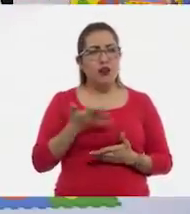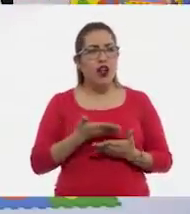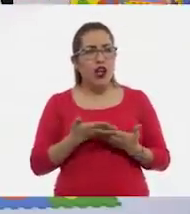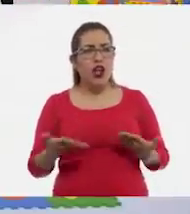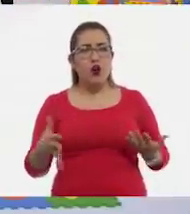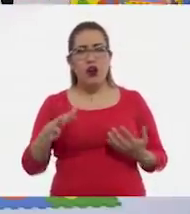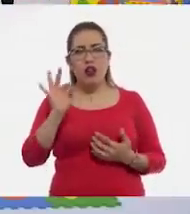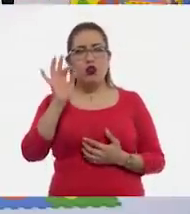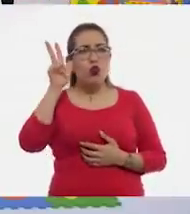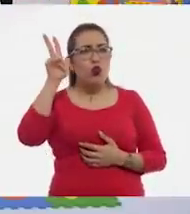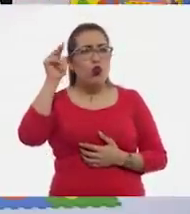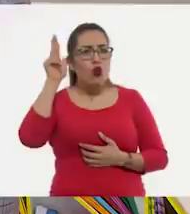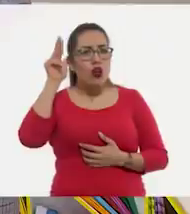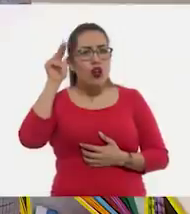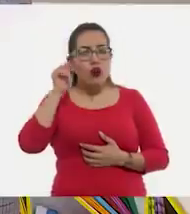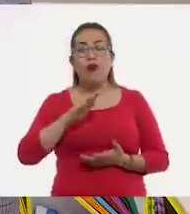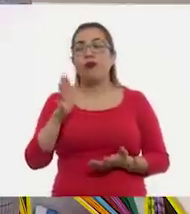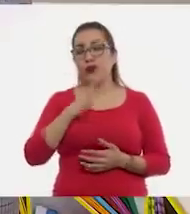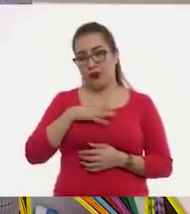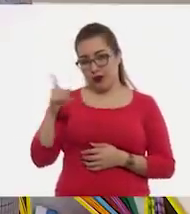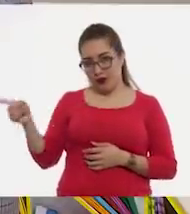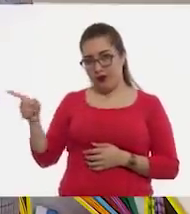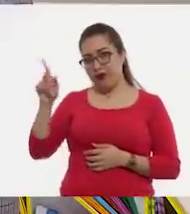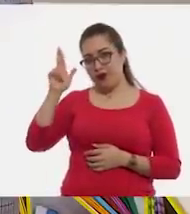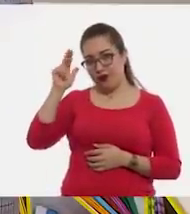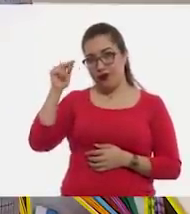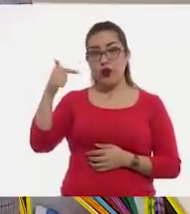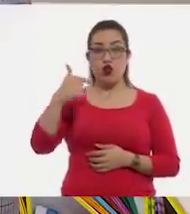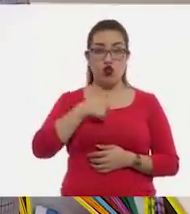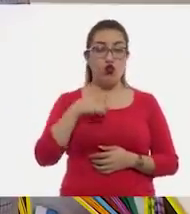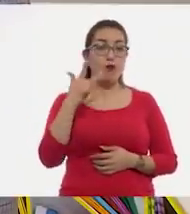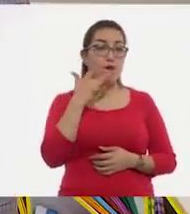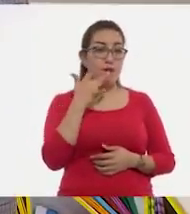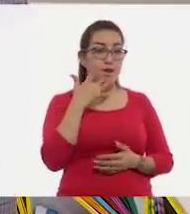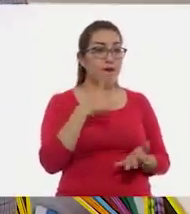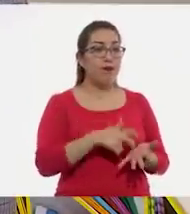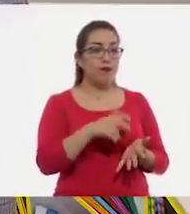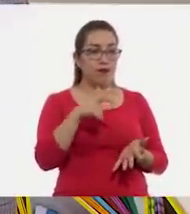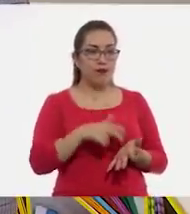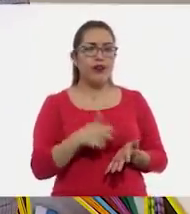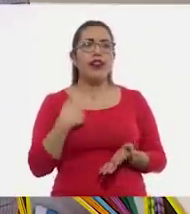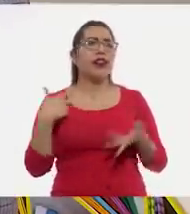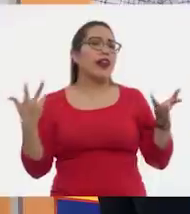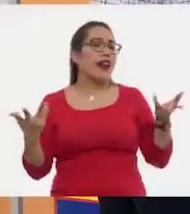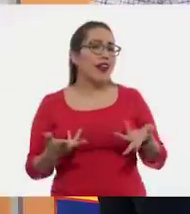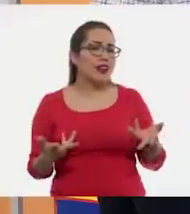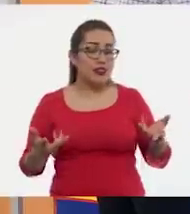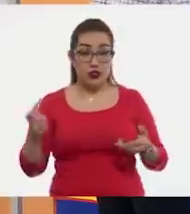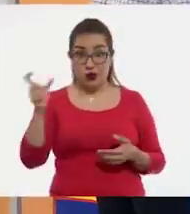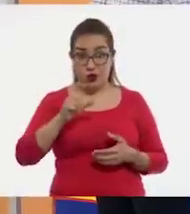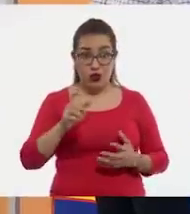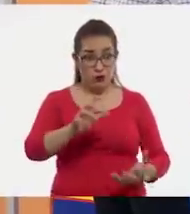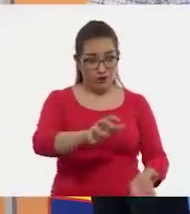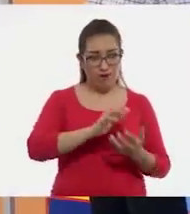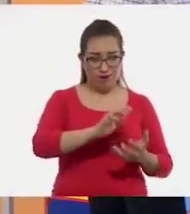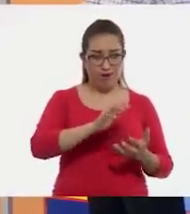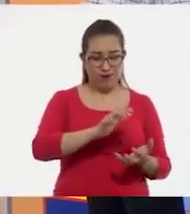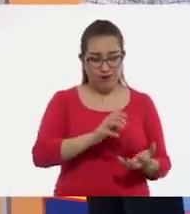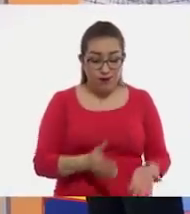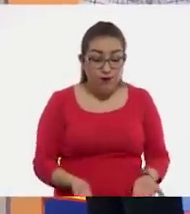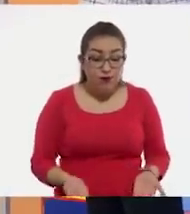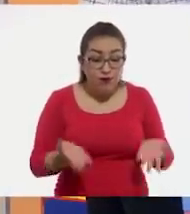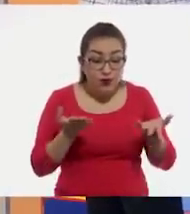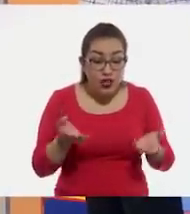conejo. Bueno. Oscar va a ser el conejo y yo voy a ser la rana, niñas y niños. ¿Qué vamos a hacer? Al tirar los dados y cayeron 5